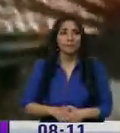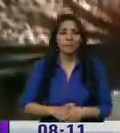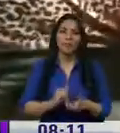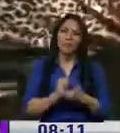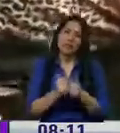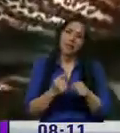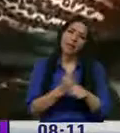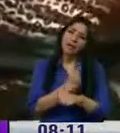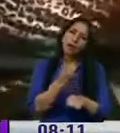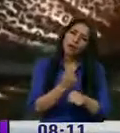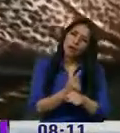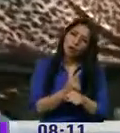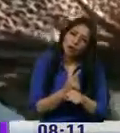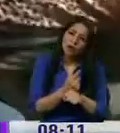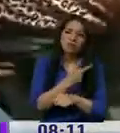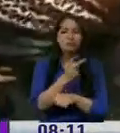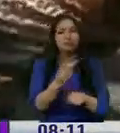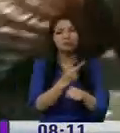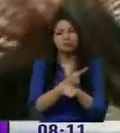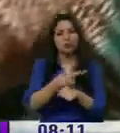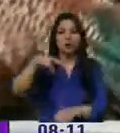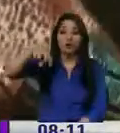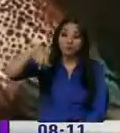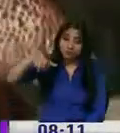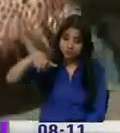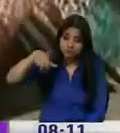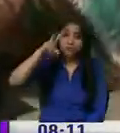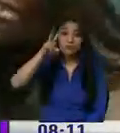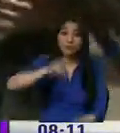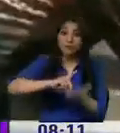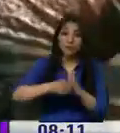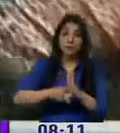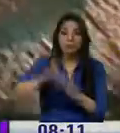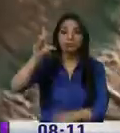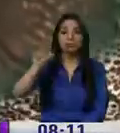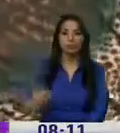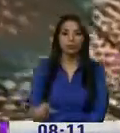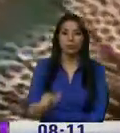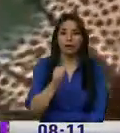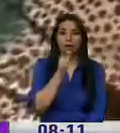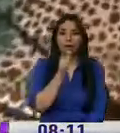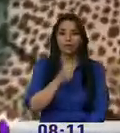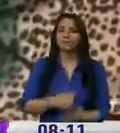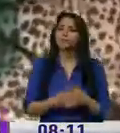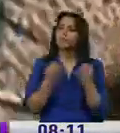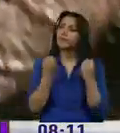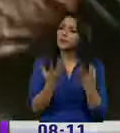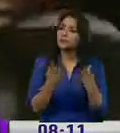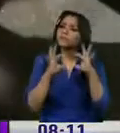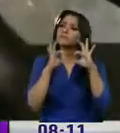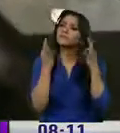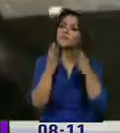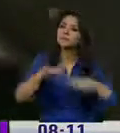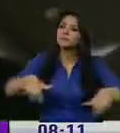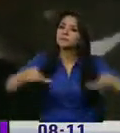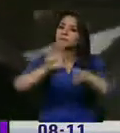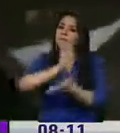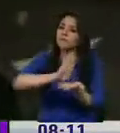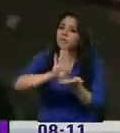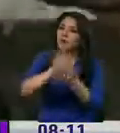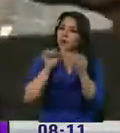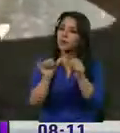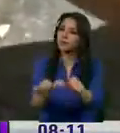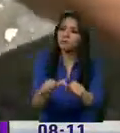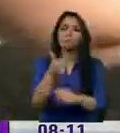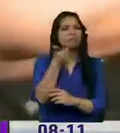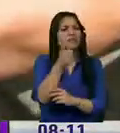cada hora dos horas viene el agua nos dan 20 minutos y quedamos sin agua cuántas familias más o menos son las que se ven afectadas